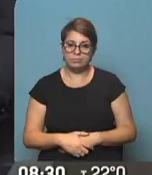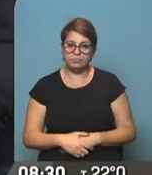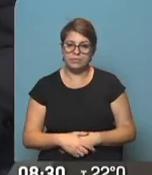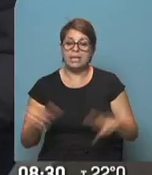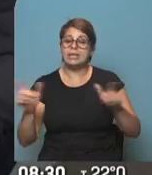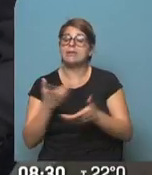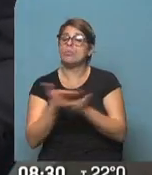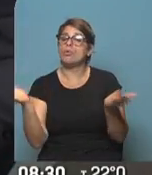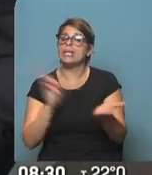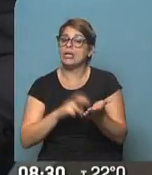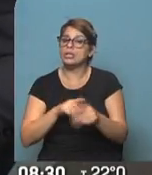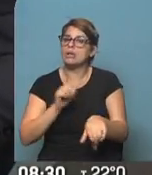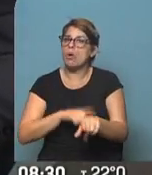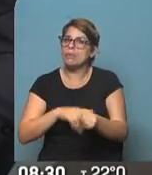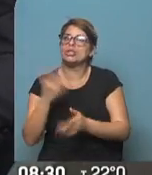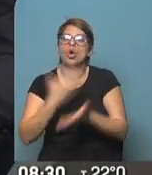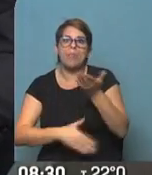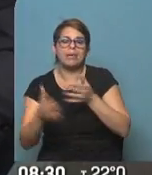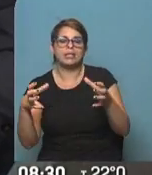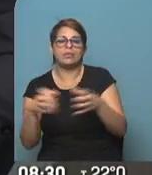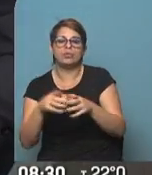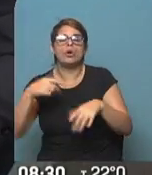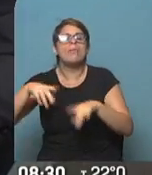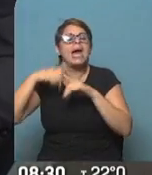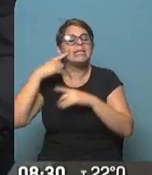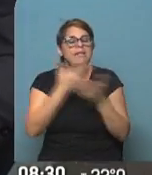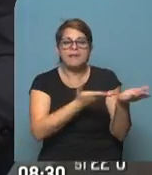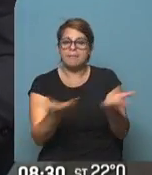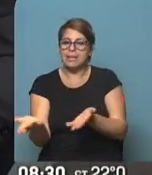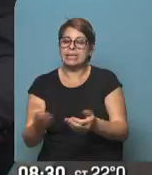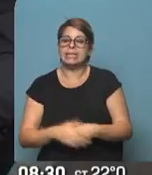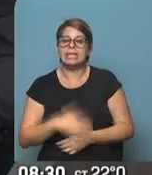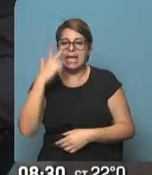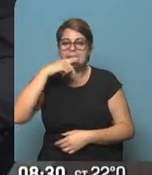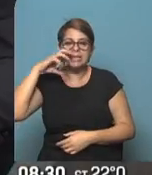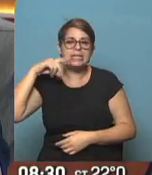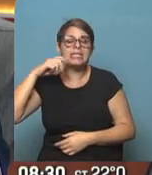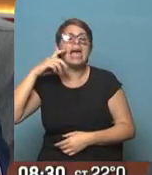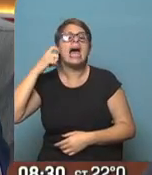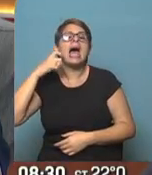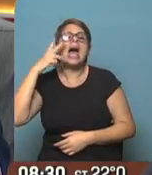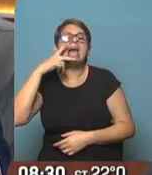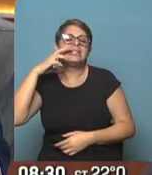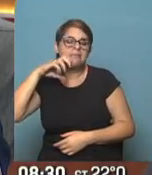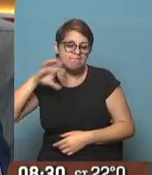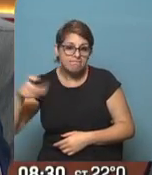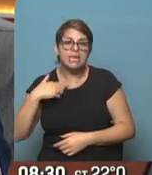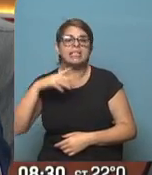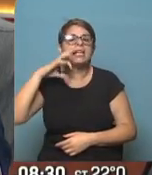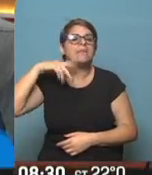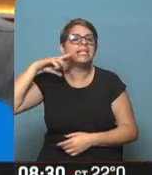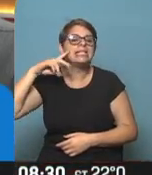televisión busca noticias momentos para compartir con el fútbol si le damos la bienvenida a hernán eisenberg a demencia